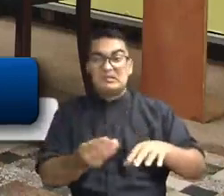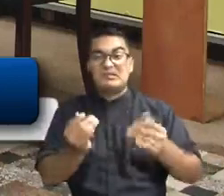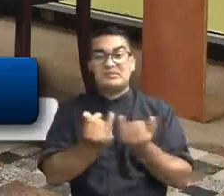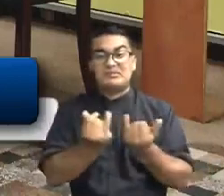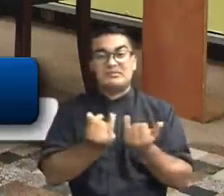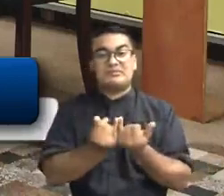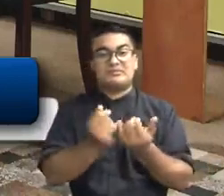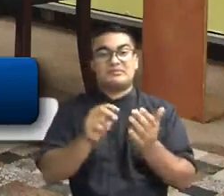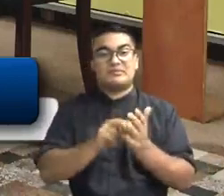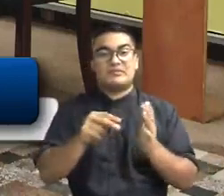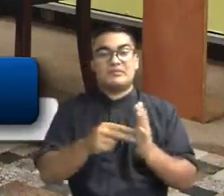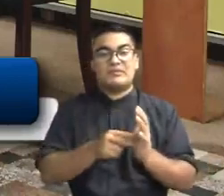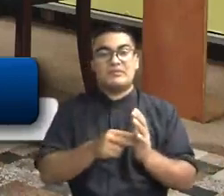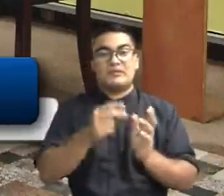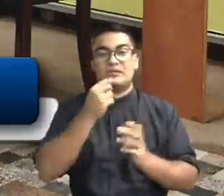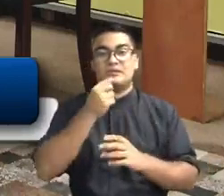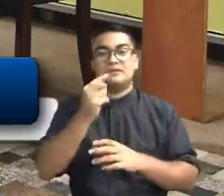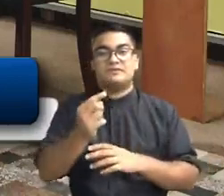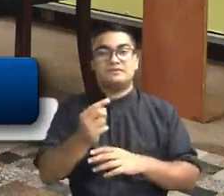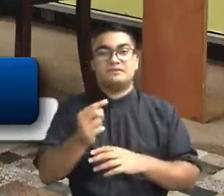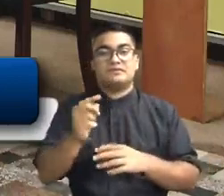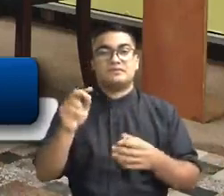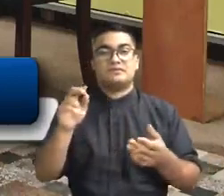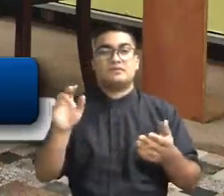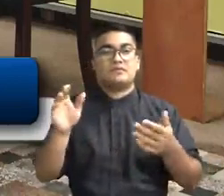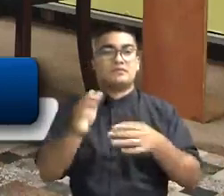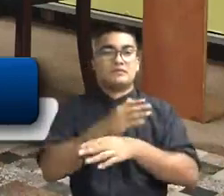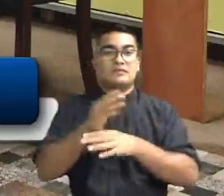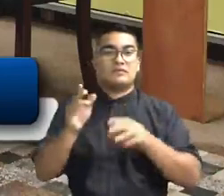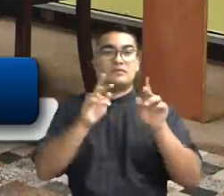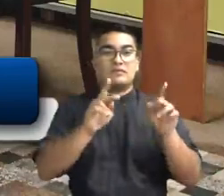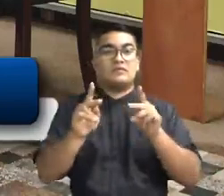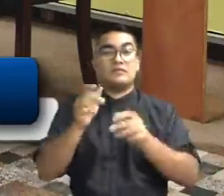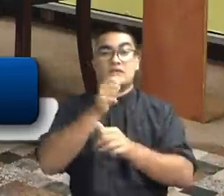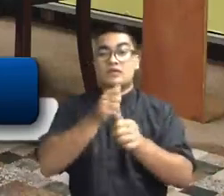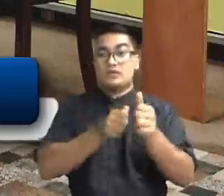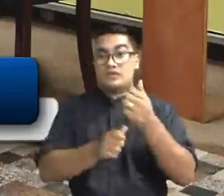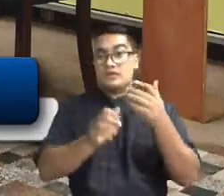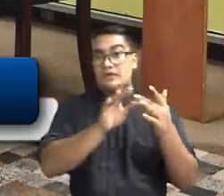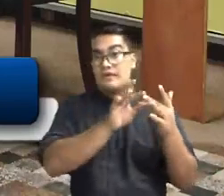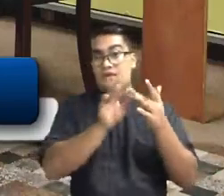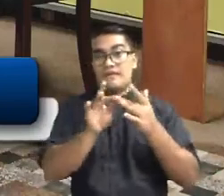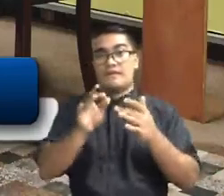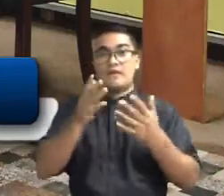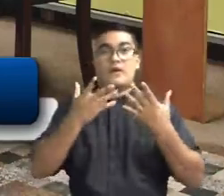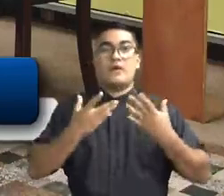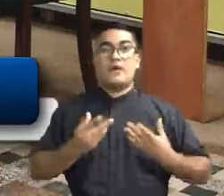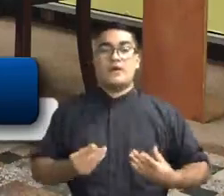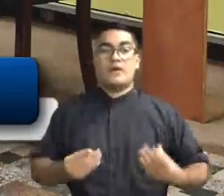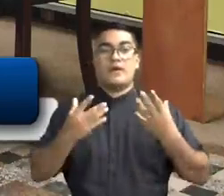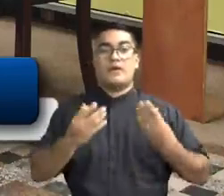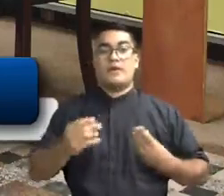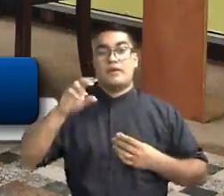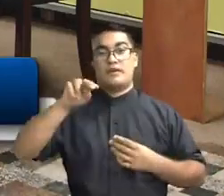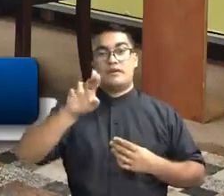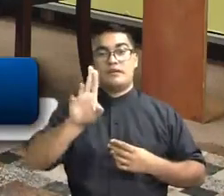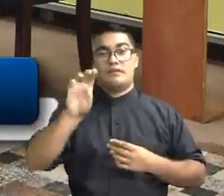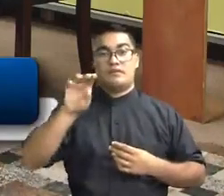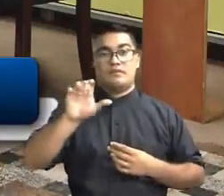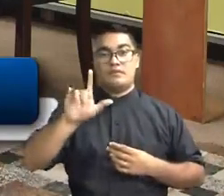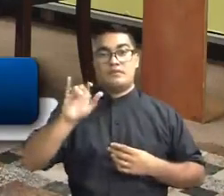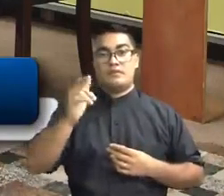su defecto el neumólogo, porque son pacientes también que son vistos por el subespecialista en pulmón, que es neumología.